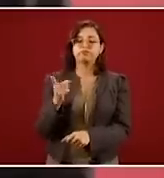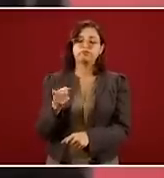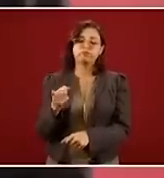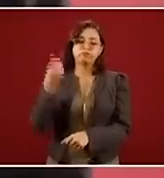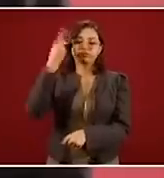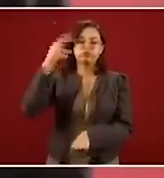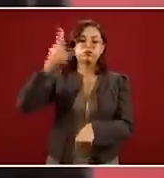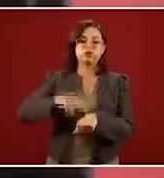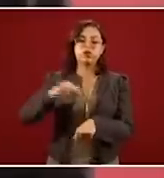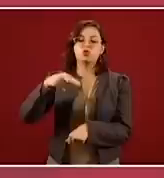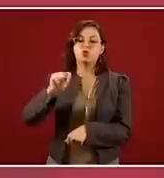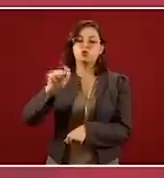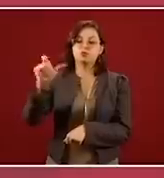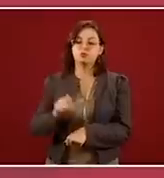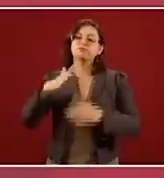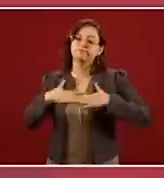la directora de Notimex.